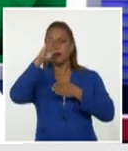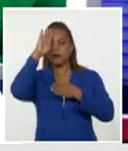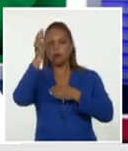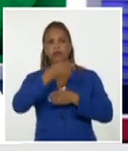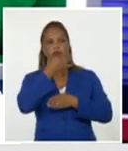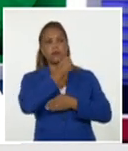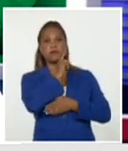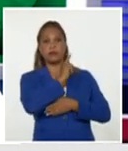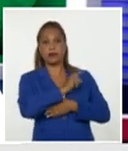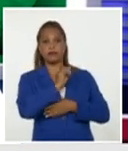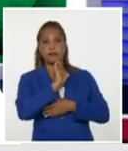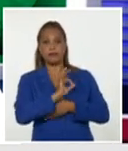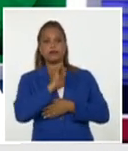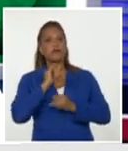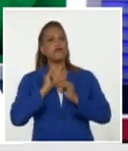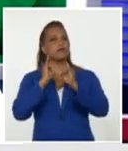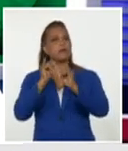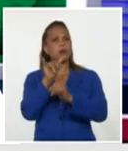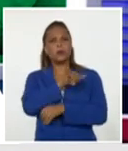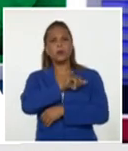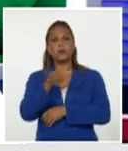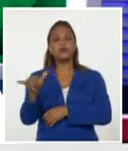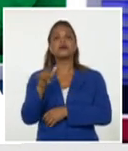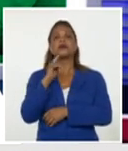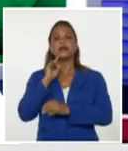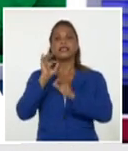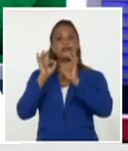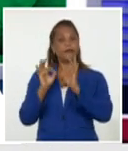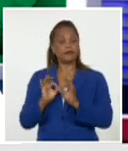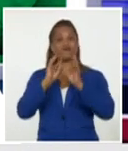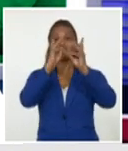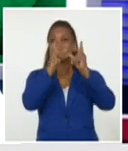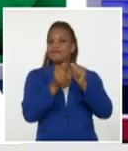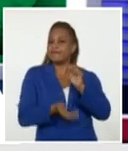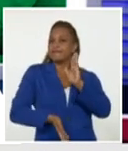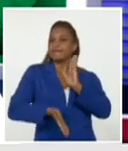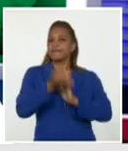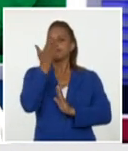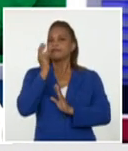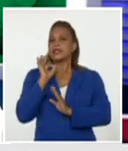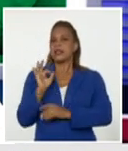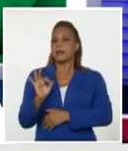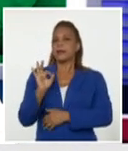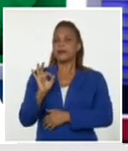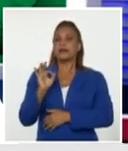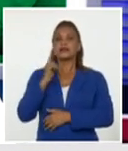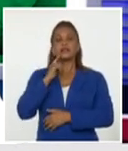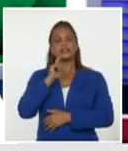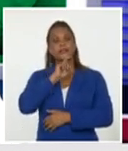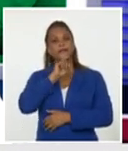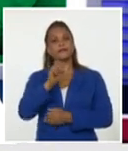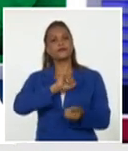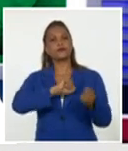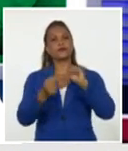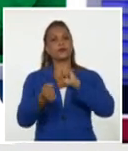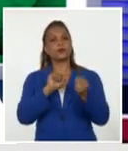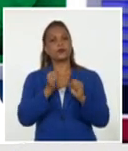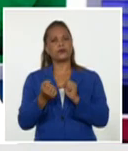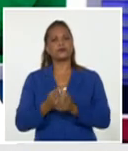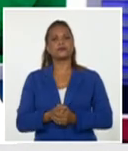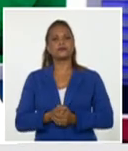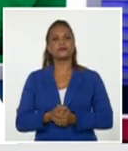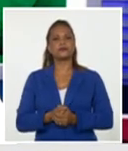como yo informé, pues realmente es una cifra elevada, que se está haciendo difícil el control. No obstante,